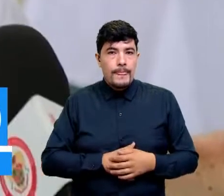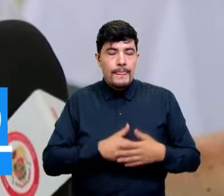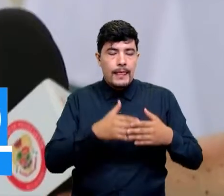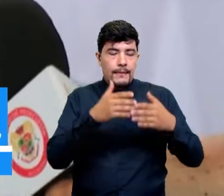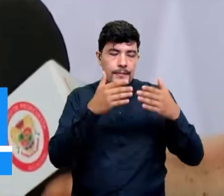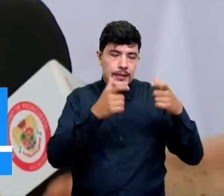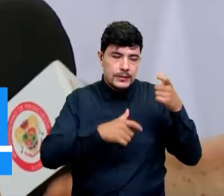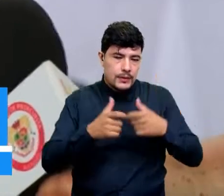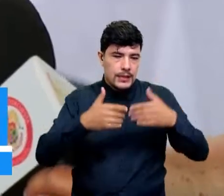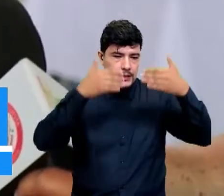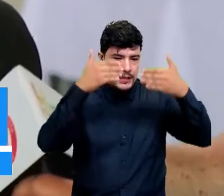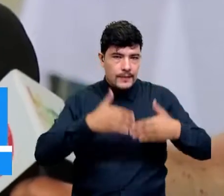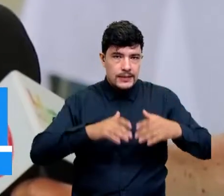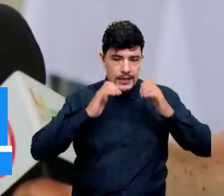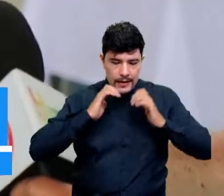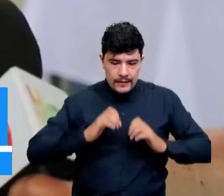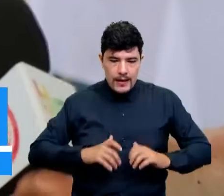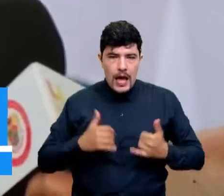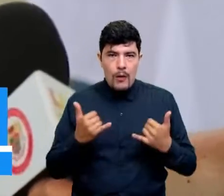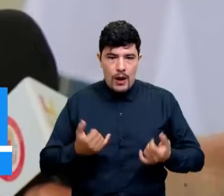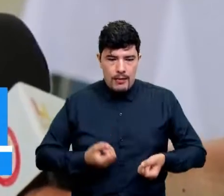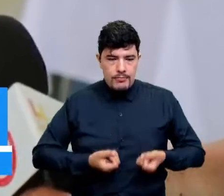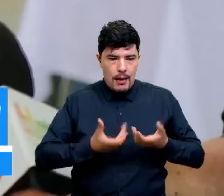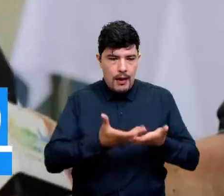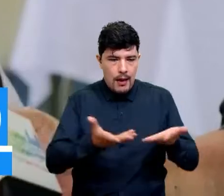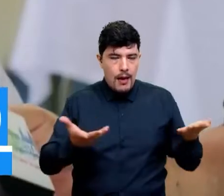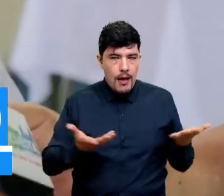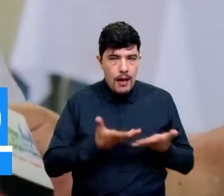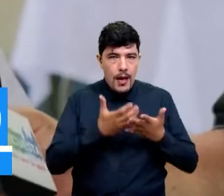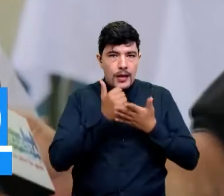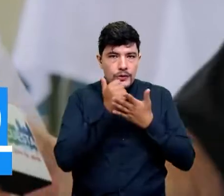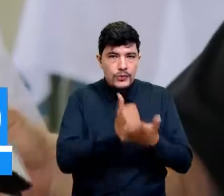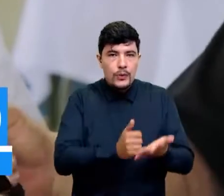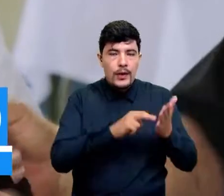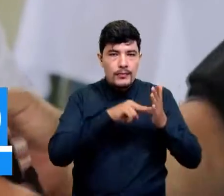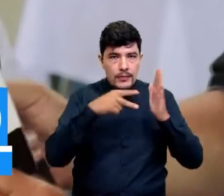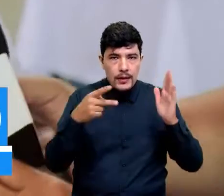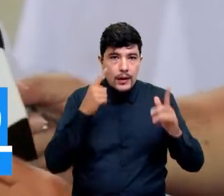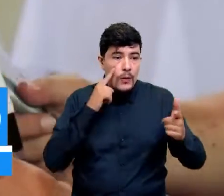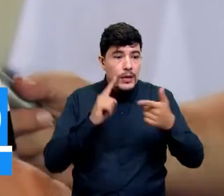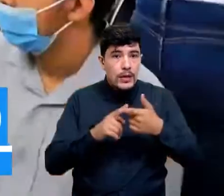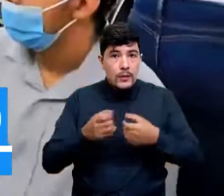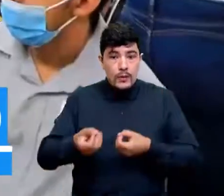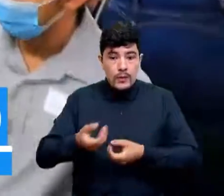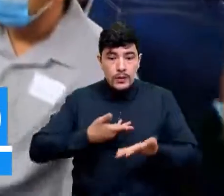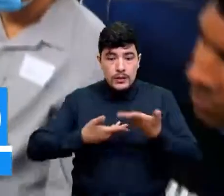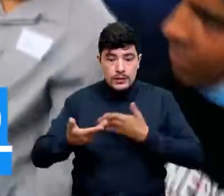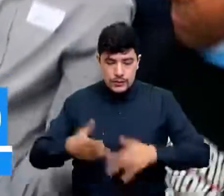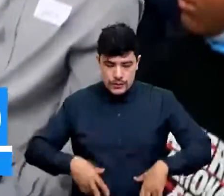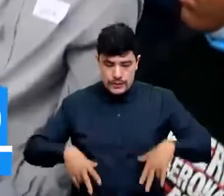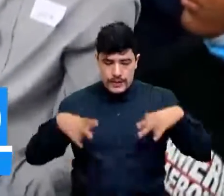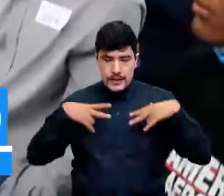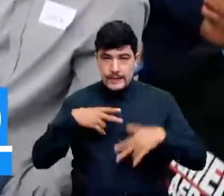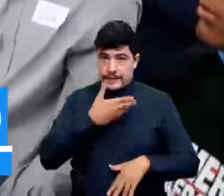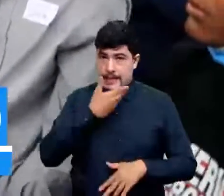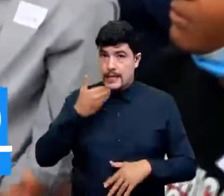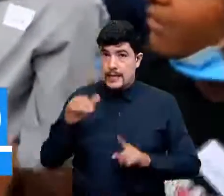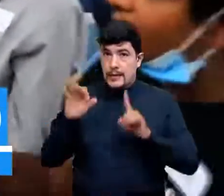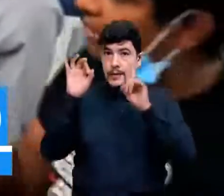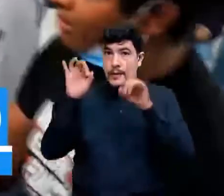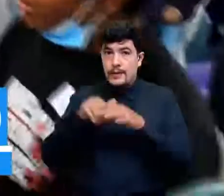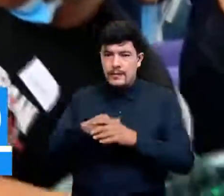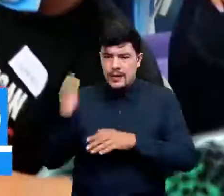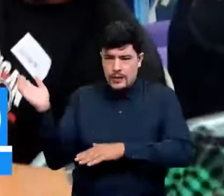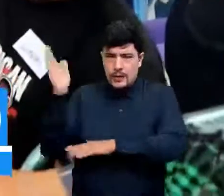discapacidad física reciben estas ayudas técnicas que sin duda le permiten mejorar sus condiciones de vida. Durante esta jornada